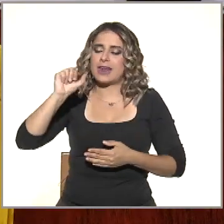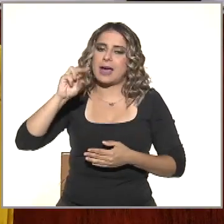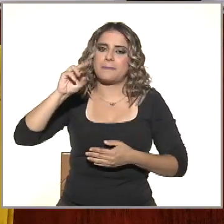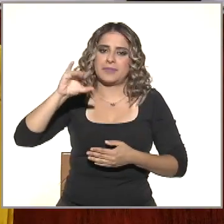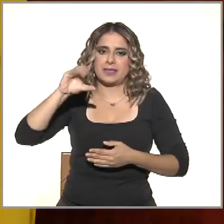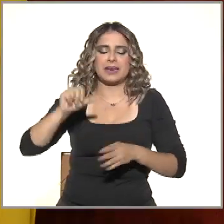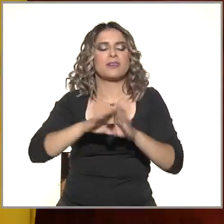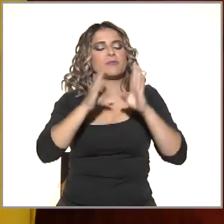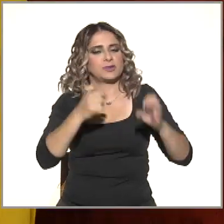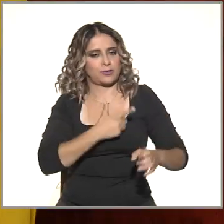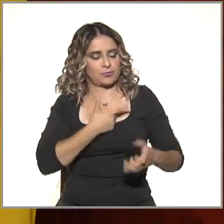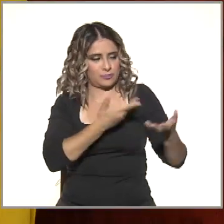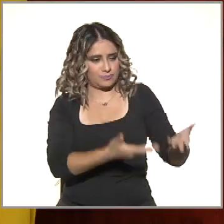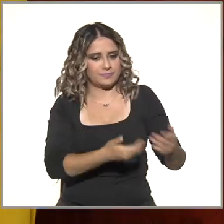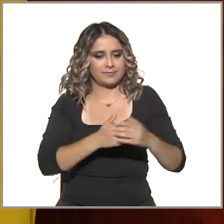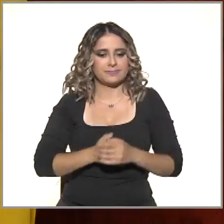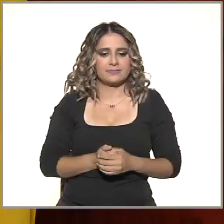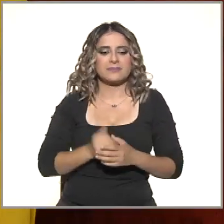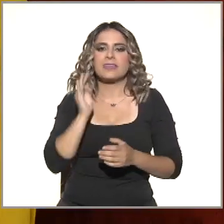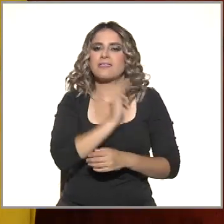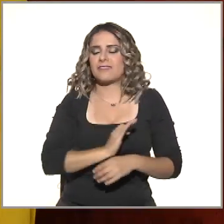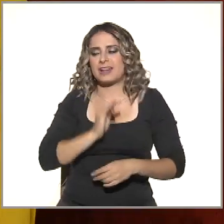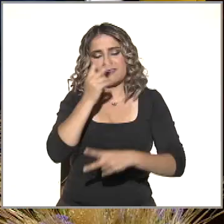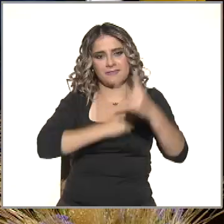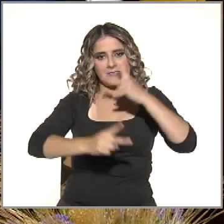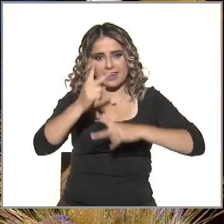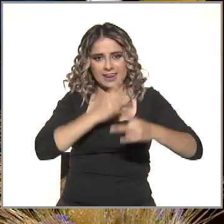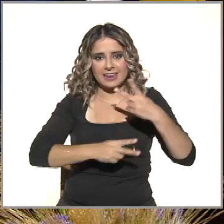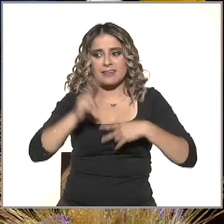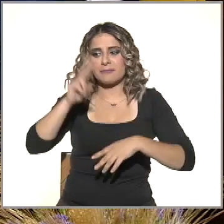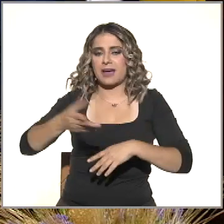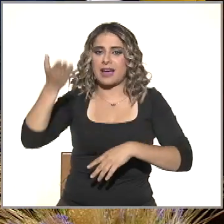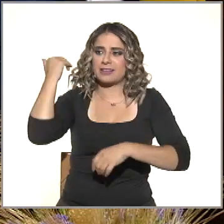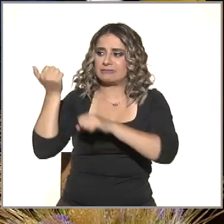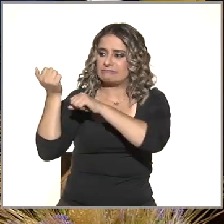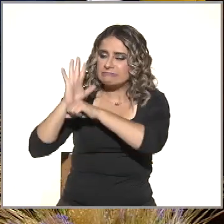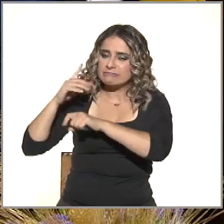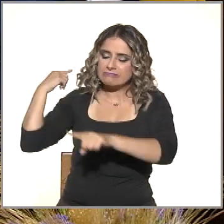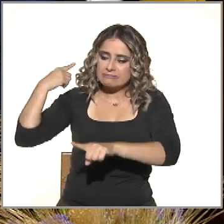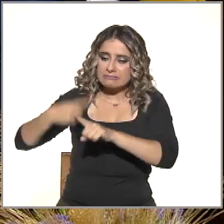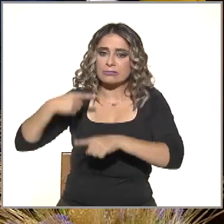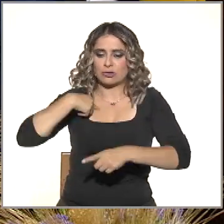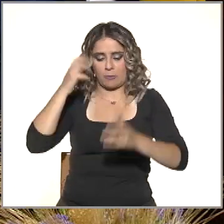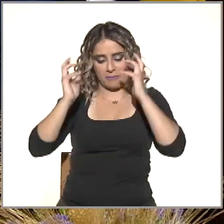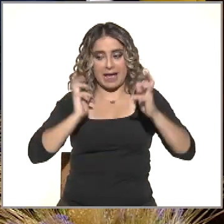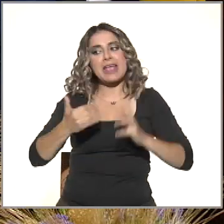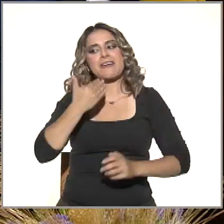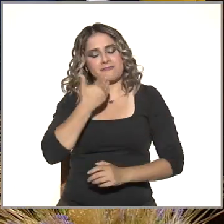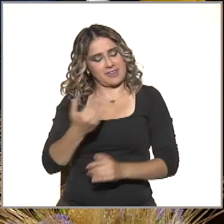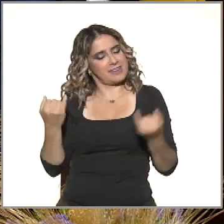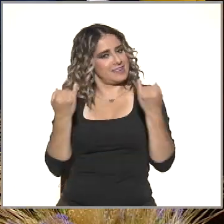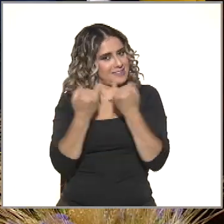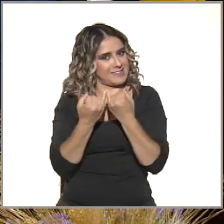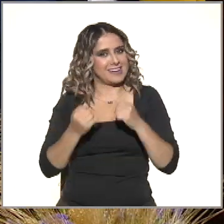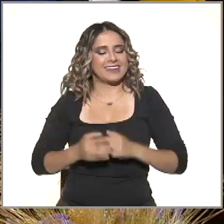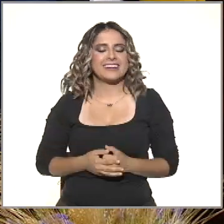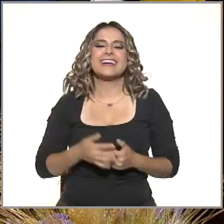¿cómo estás? Qué gusto tenerte por aquí. Ay, feliz de venir después, una pandemia después y bien bañada.